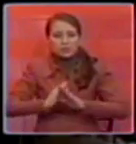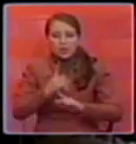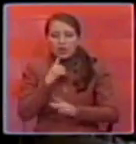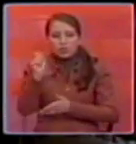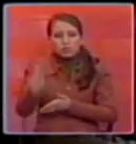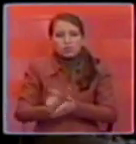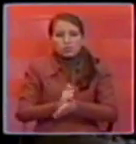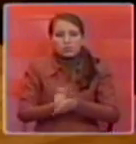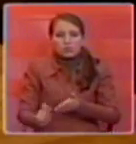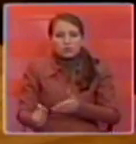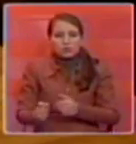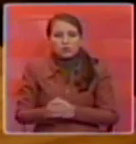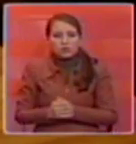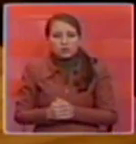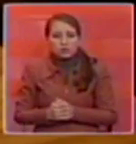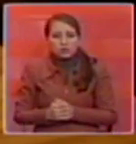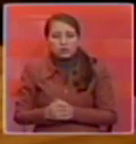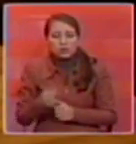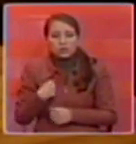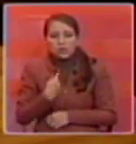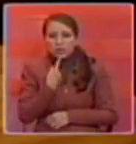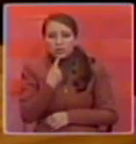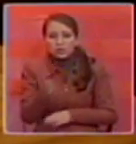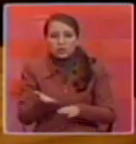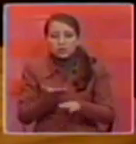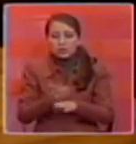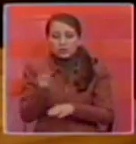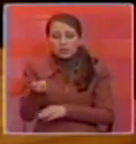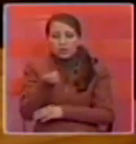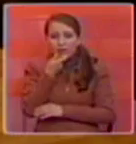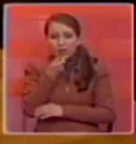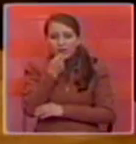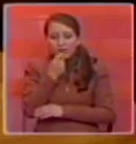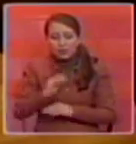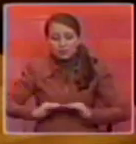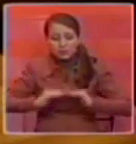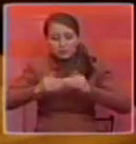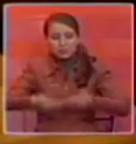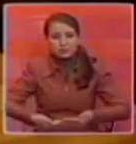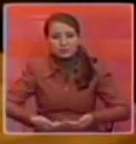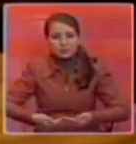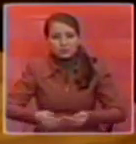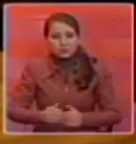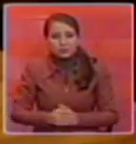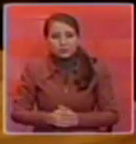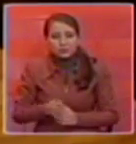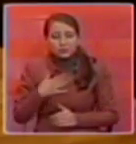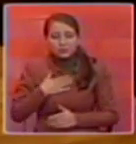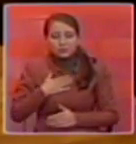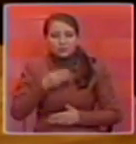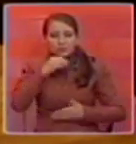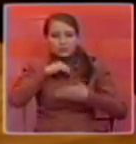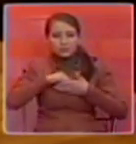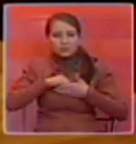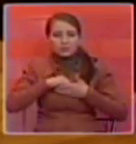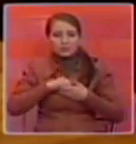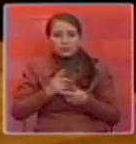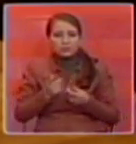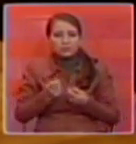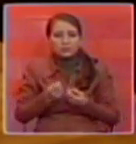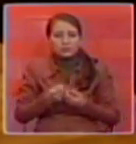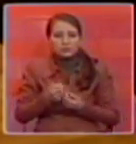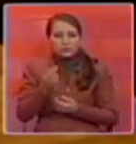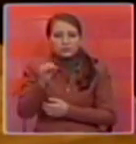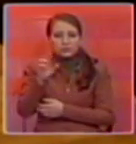prohibido. Yo alegué que el anticonceptivo provoca en mí una